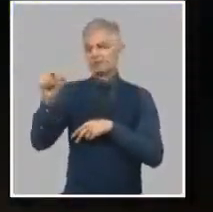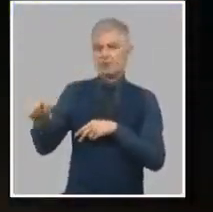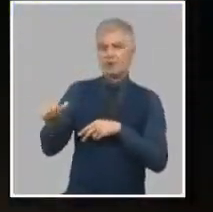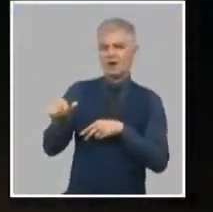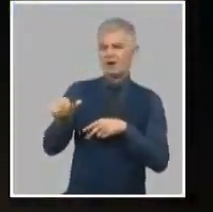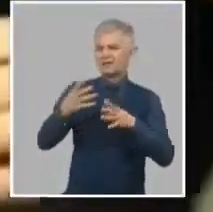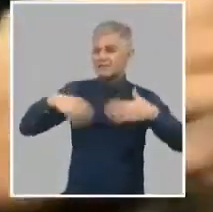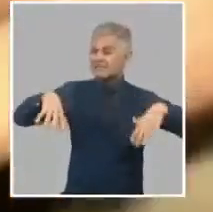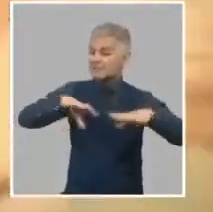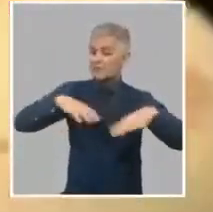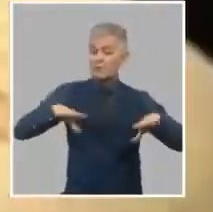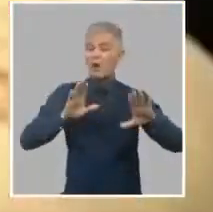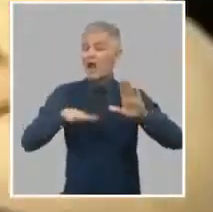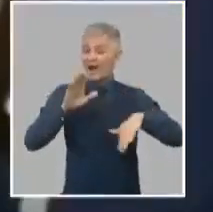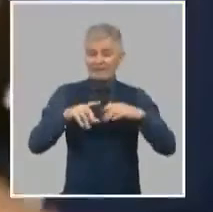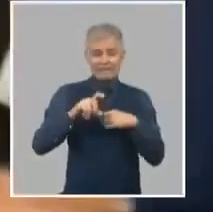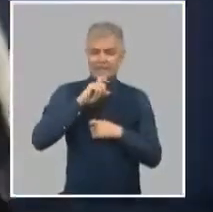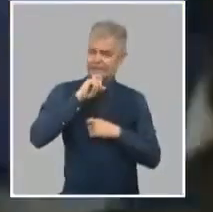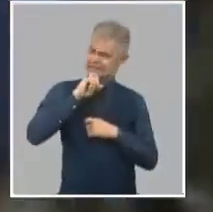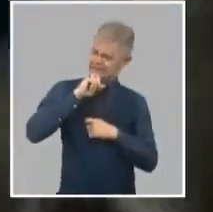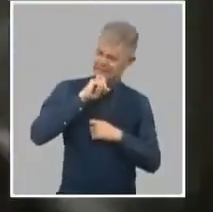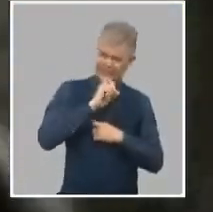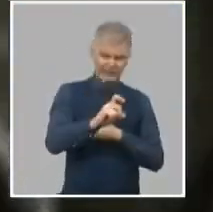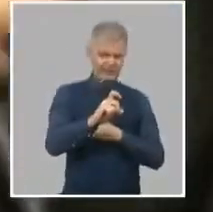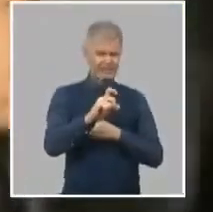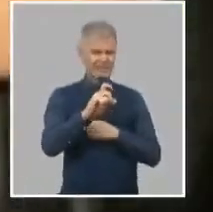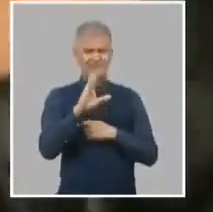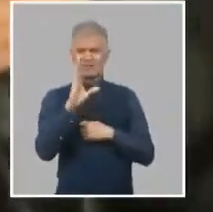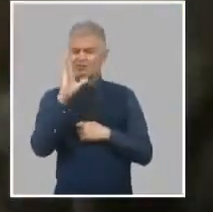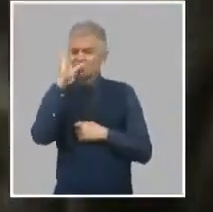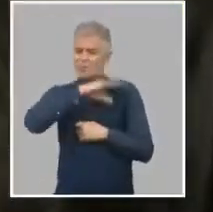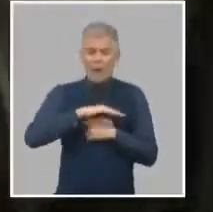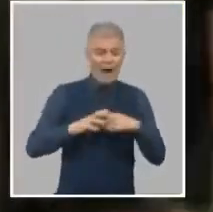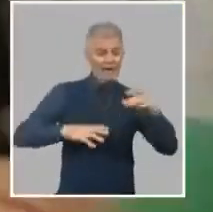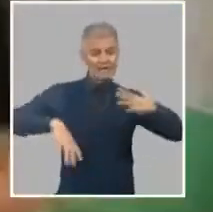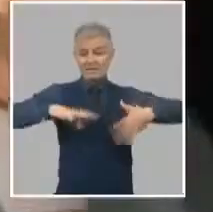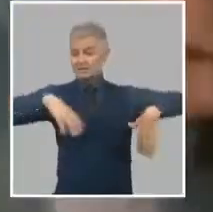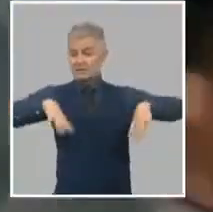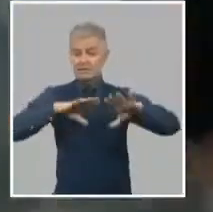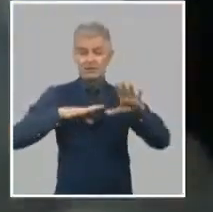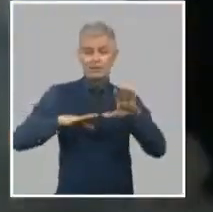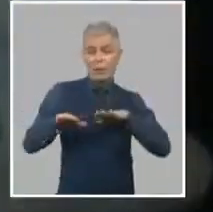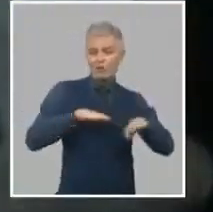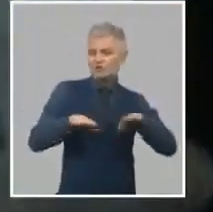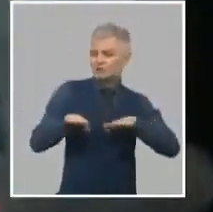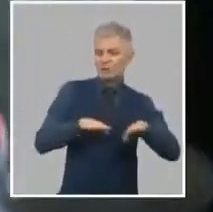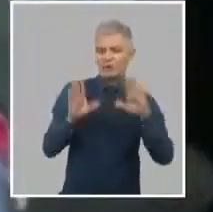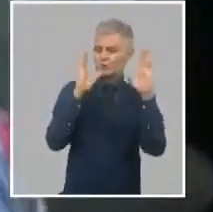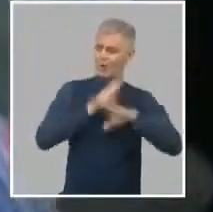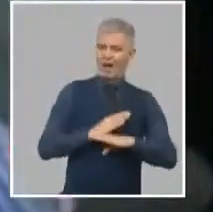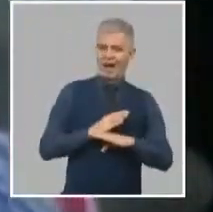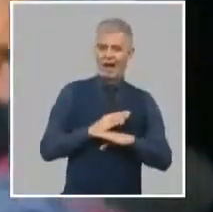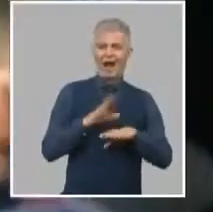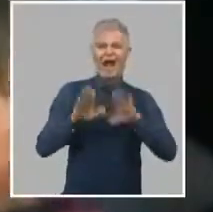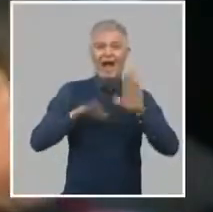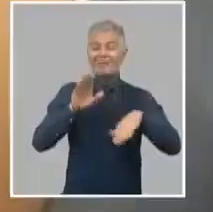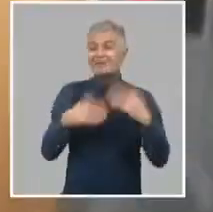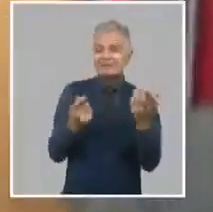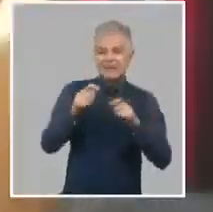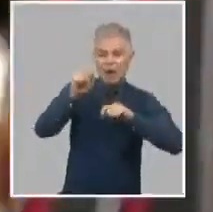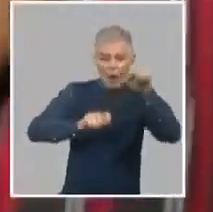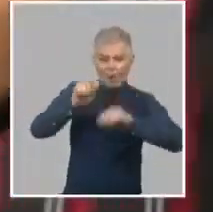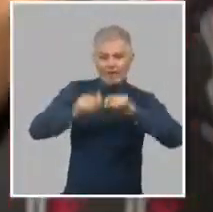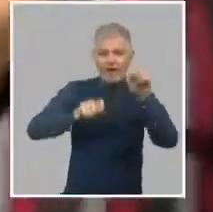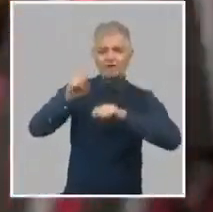a veces prácticamente insólitas, donde realizar una operación a veces ha sido abierta, a veces